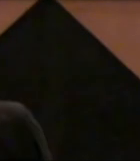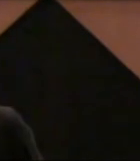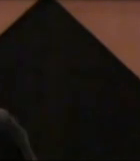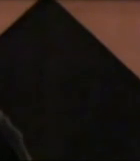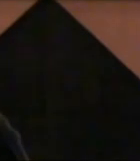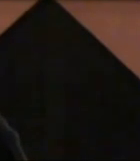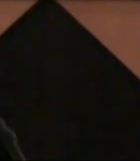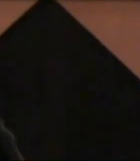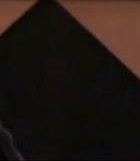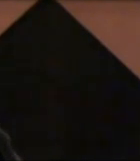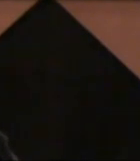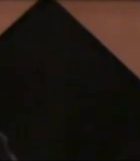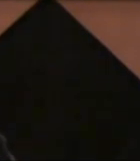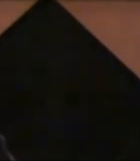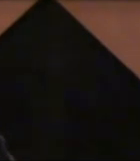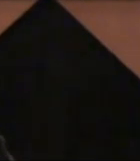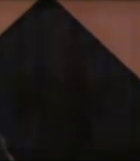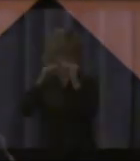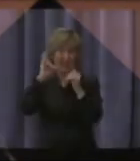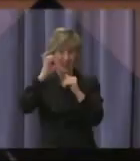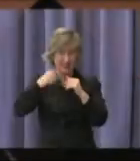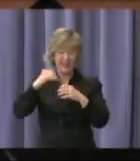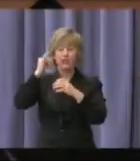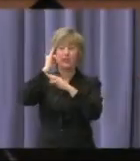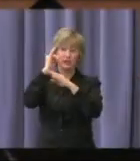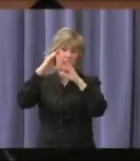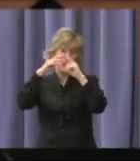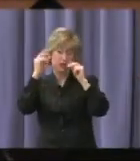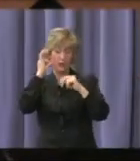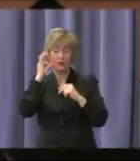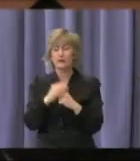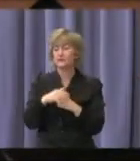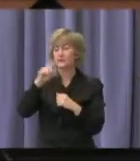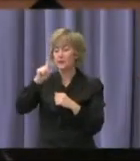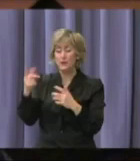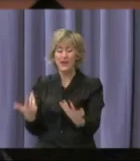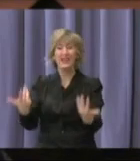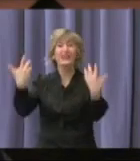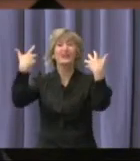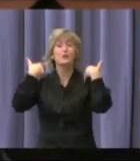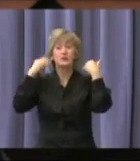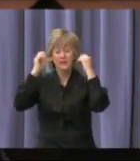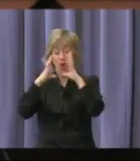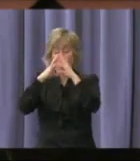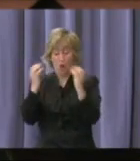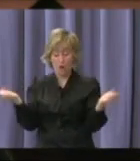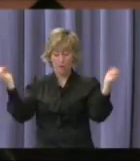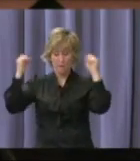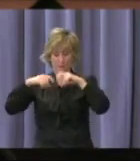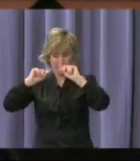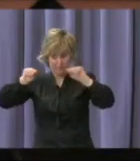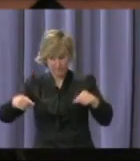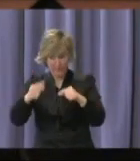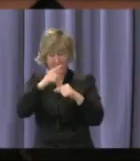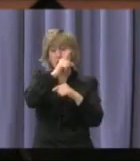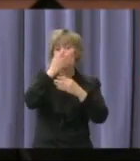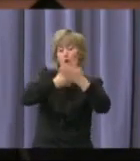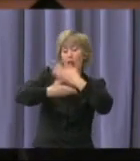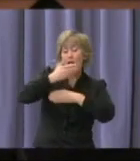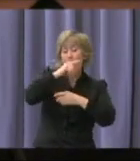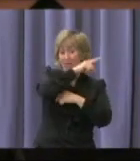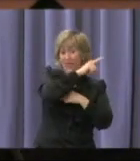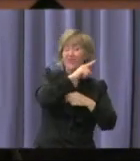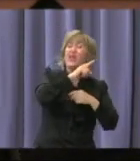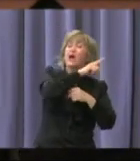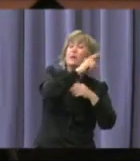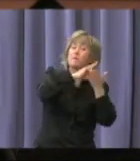Agenda 2007 del IAN. Fue designada también por el IAN como responsable del convenio de colaboración entre la Universidad de Málaga y el Instituto